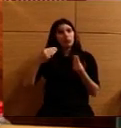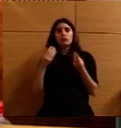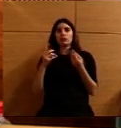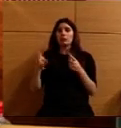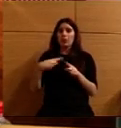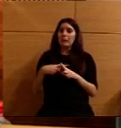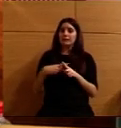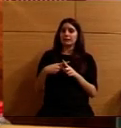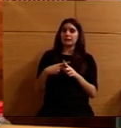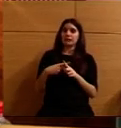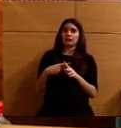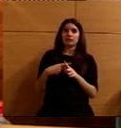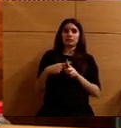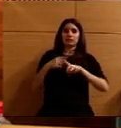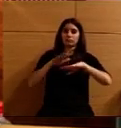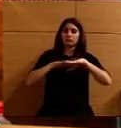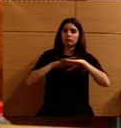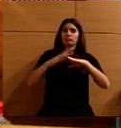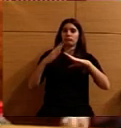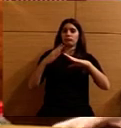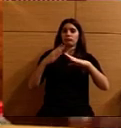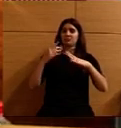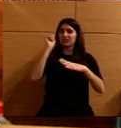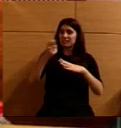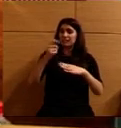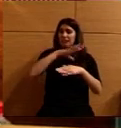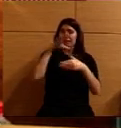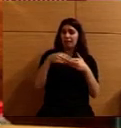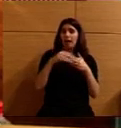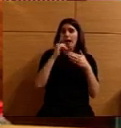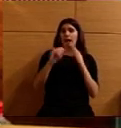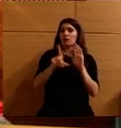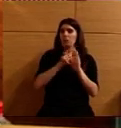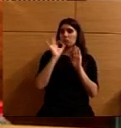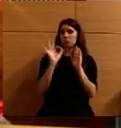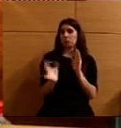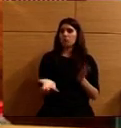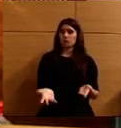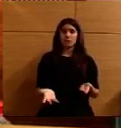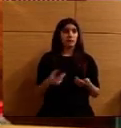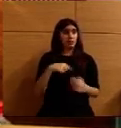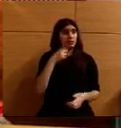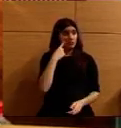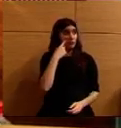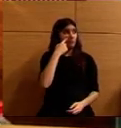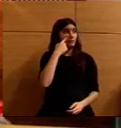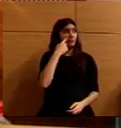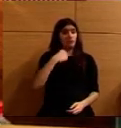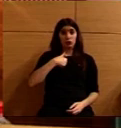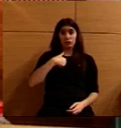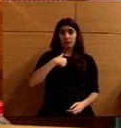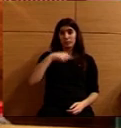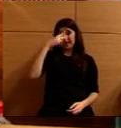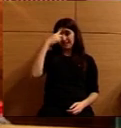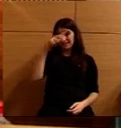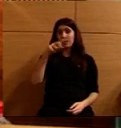lo sustenta con sentencias judiciales y con jurisprudencia al respecto. Y miren, yo